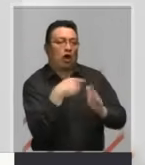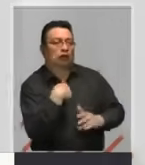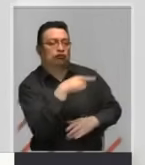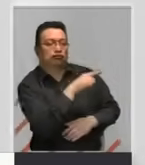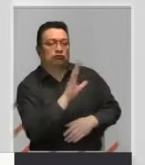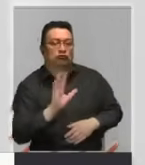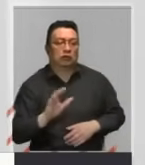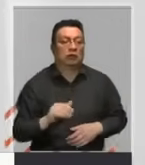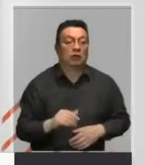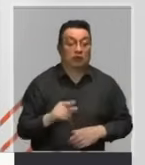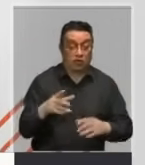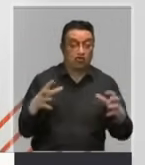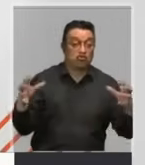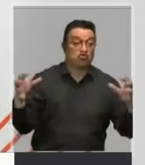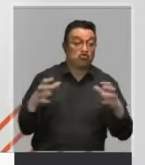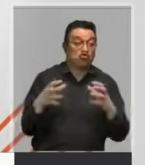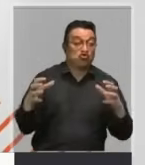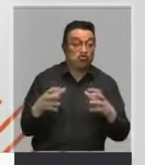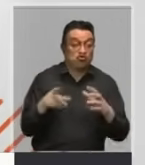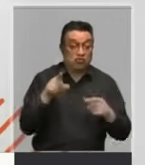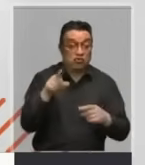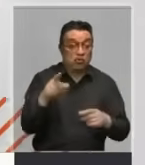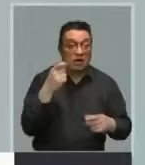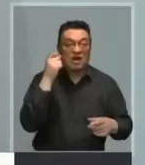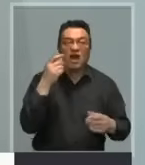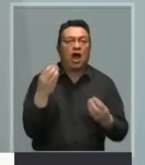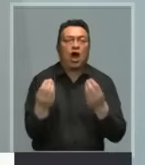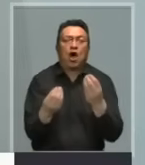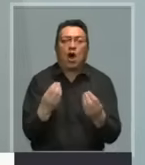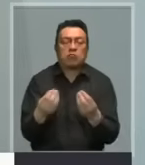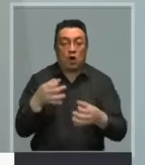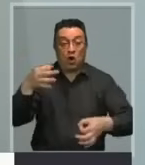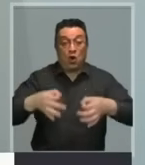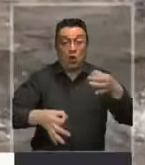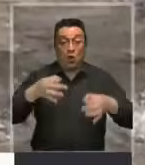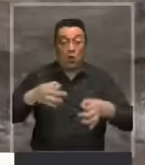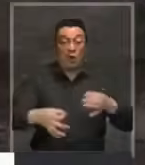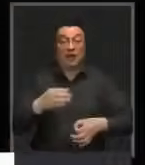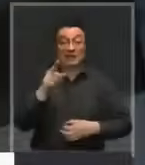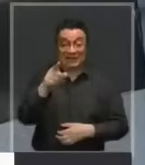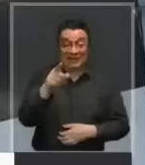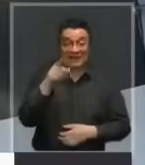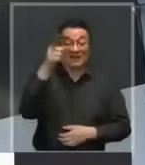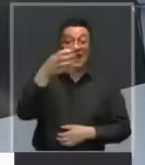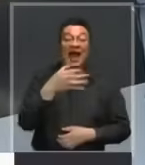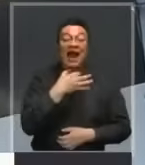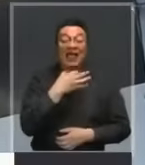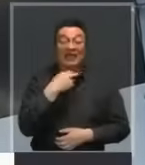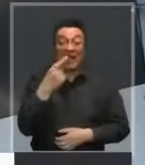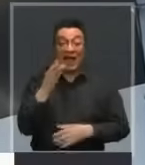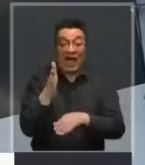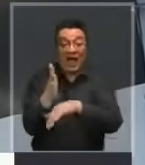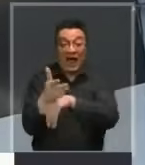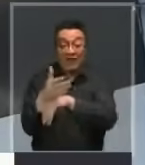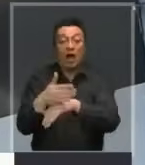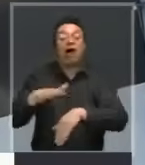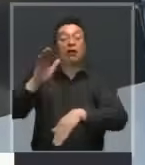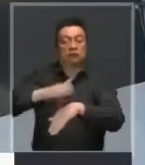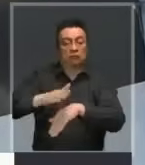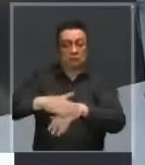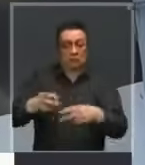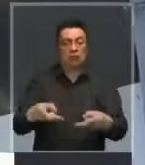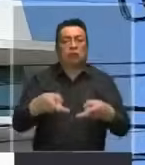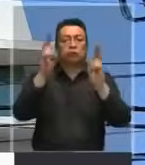nivel de violencia que cuesta entender la motivación que tuvo el juez Héctor Barraza del Juzgado de Garantía de Arica, que autorizó la entrega